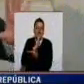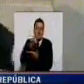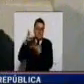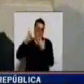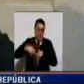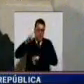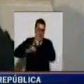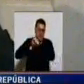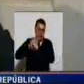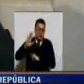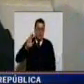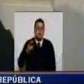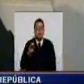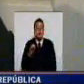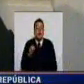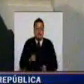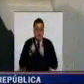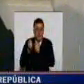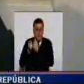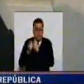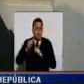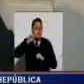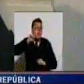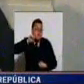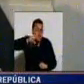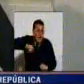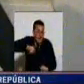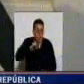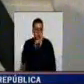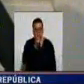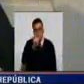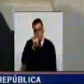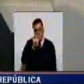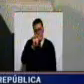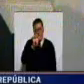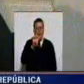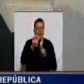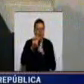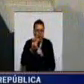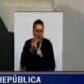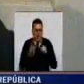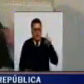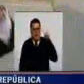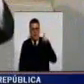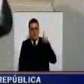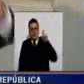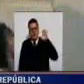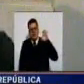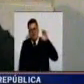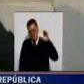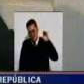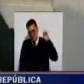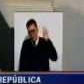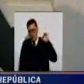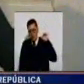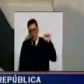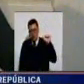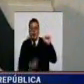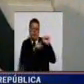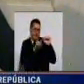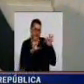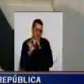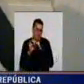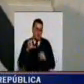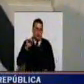Eso no tiene nada de raro. Al otro día, el 29, Scotiabank, que es Colpatria, le da